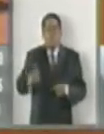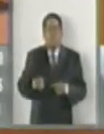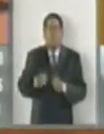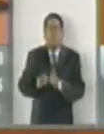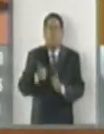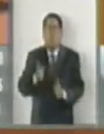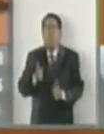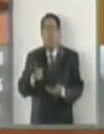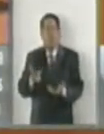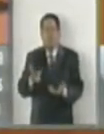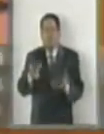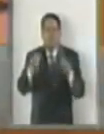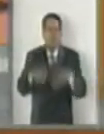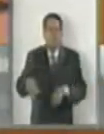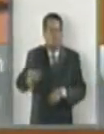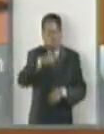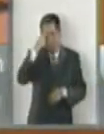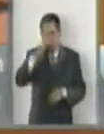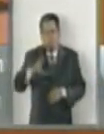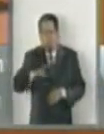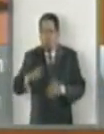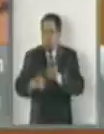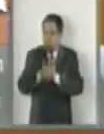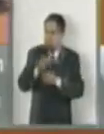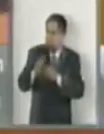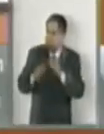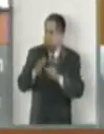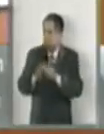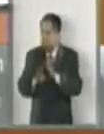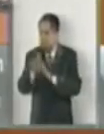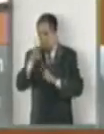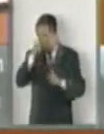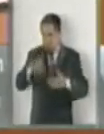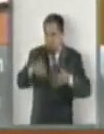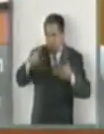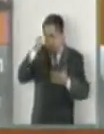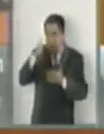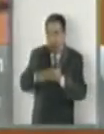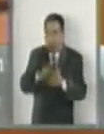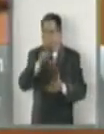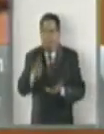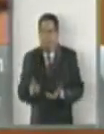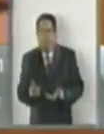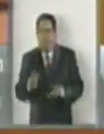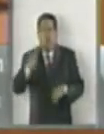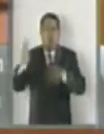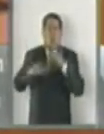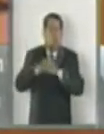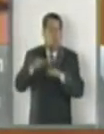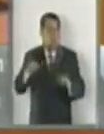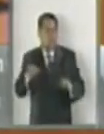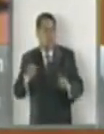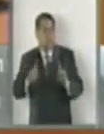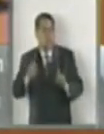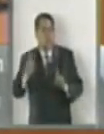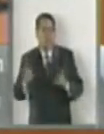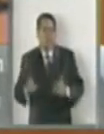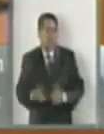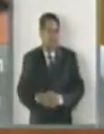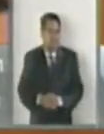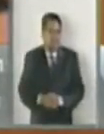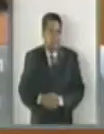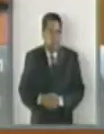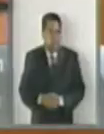situación de desventaja competitiva y de credibilidad ante el resto del mundo. De acuerdo